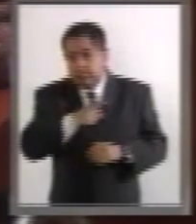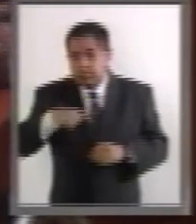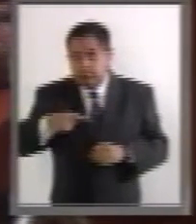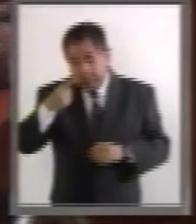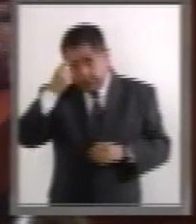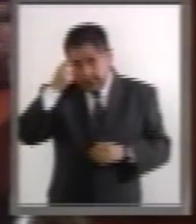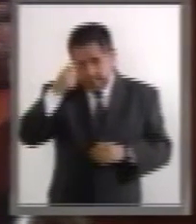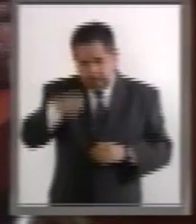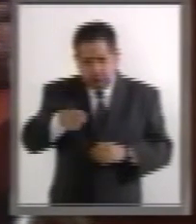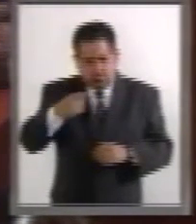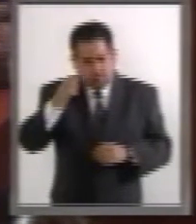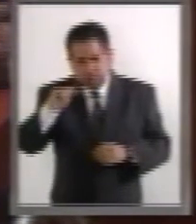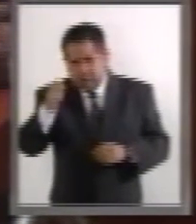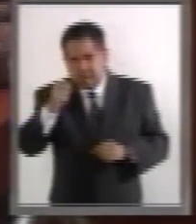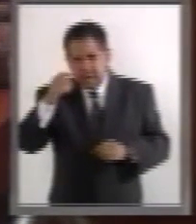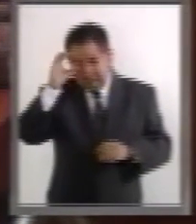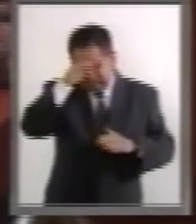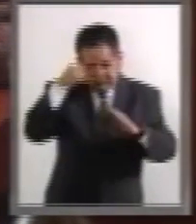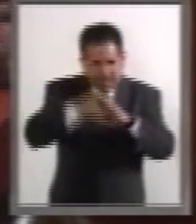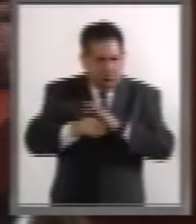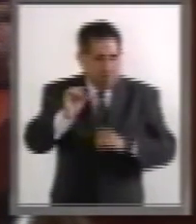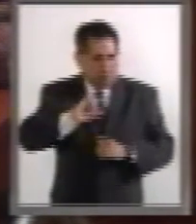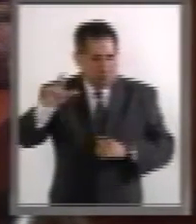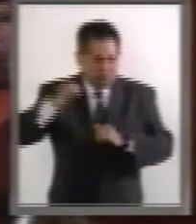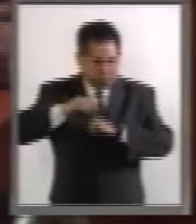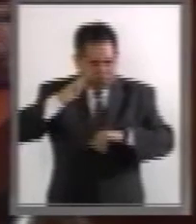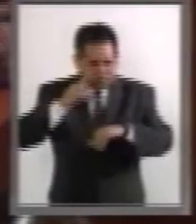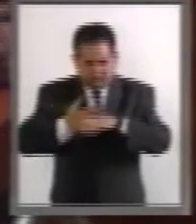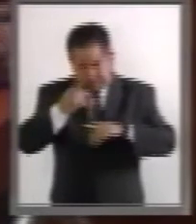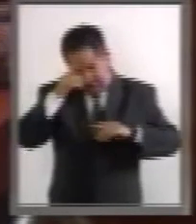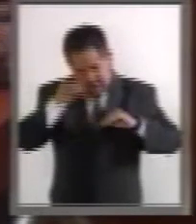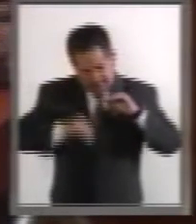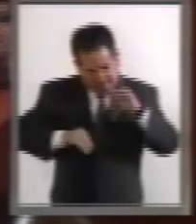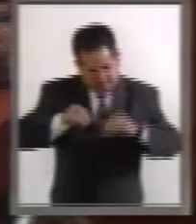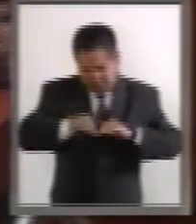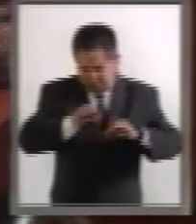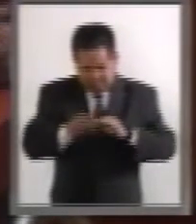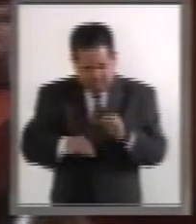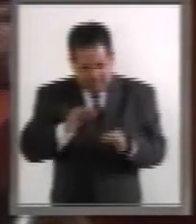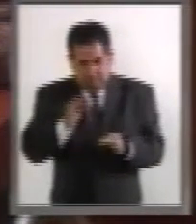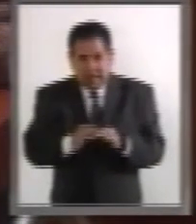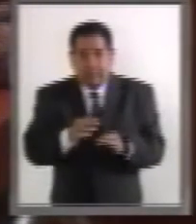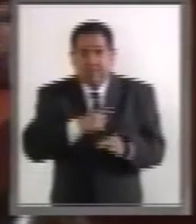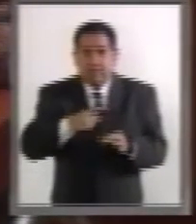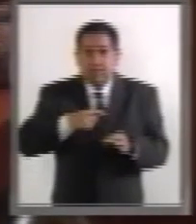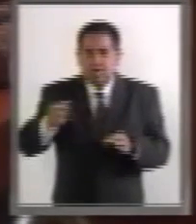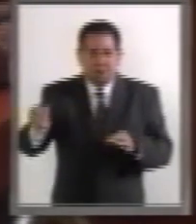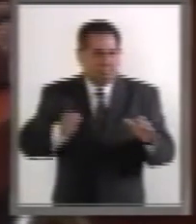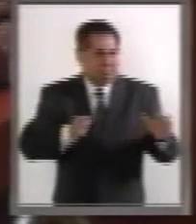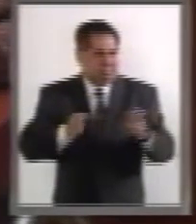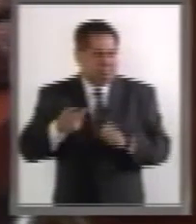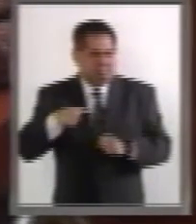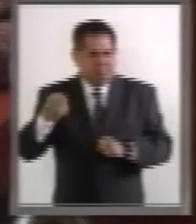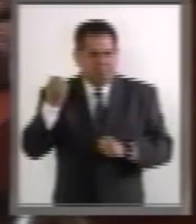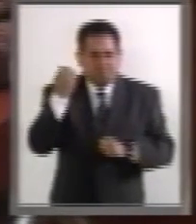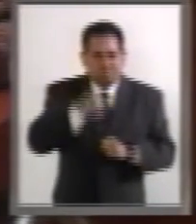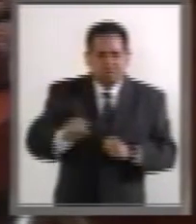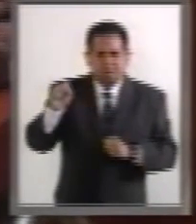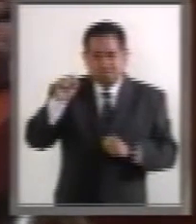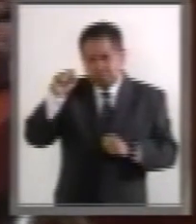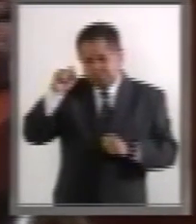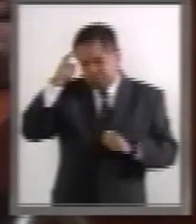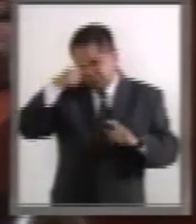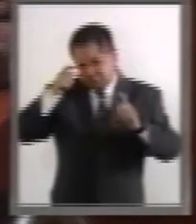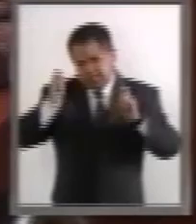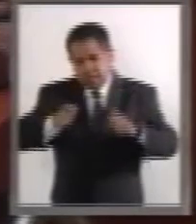capacidad técnica, científica y profesional para desarrollar sus labores, debe tener personal capacitado y contar con un trabajo